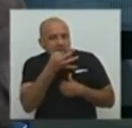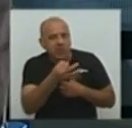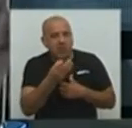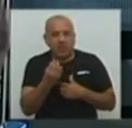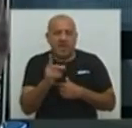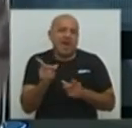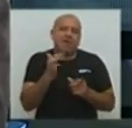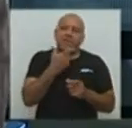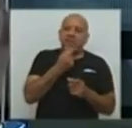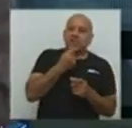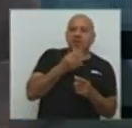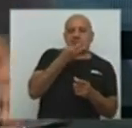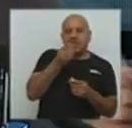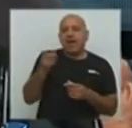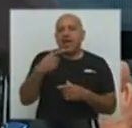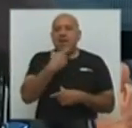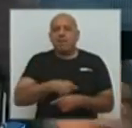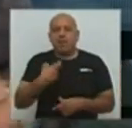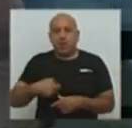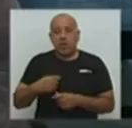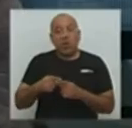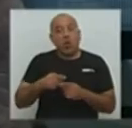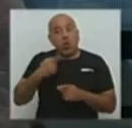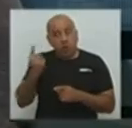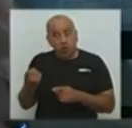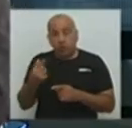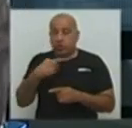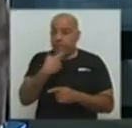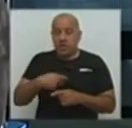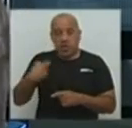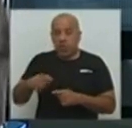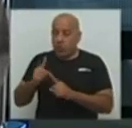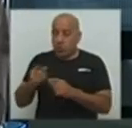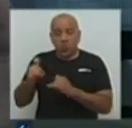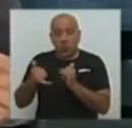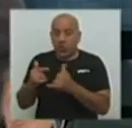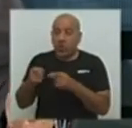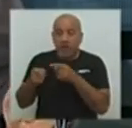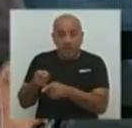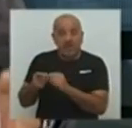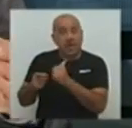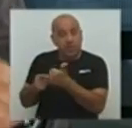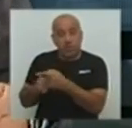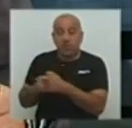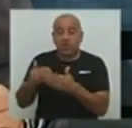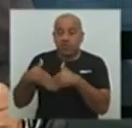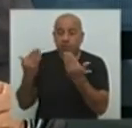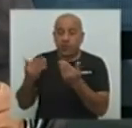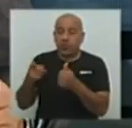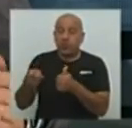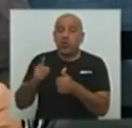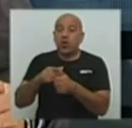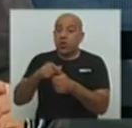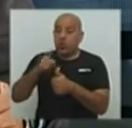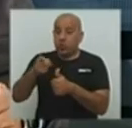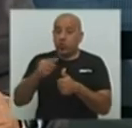que esté primero él no jugó bien hay otros que no han jugado bien y sin embargo éste ganó un campeonato y ahí este ganó los dos